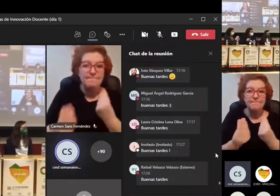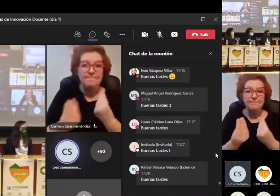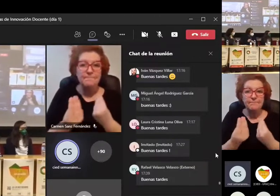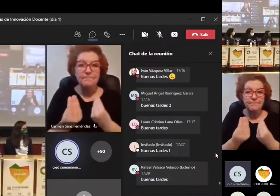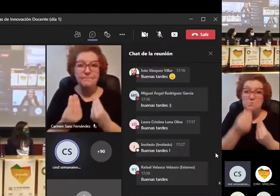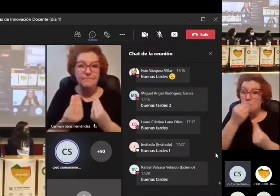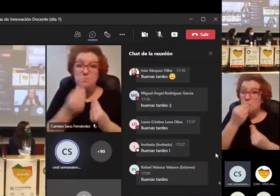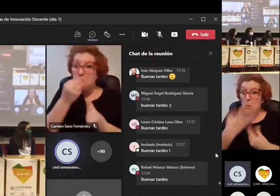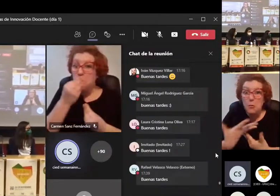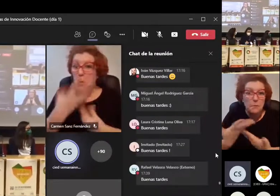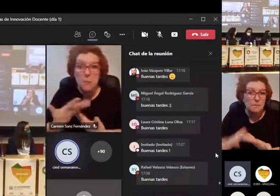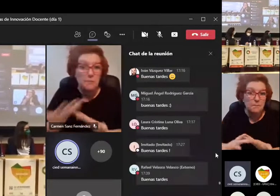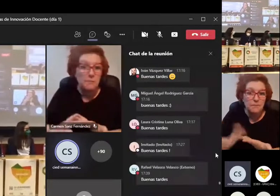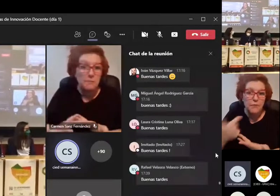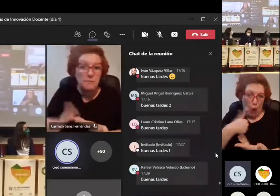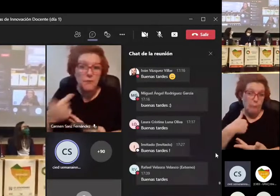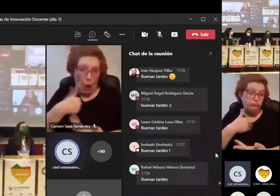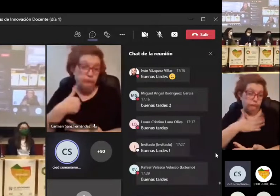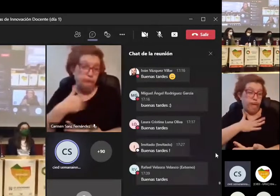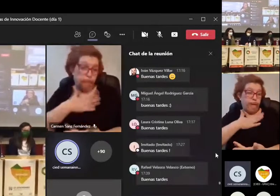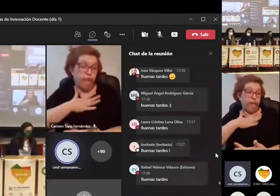Bueno, pues entonces os voy a preguntar yo.